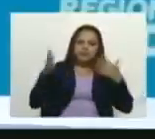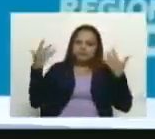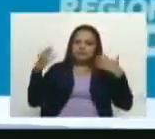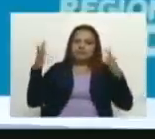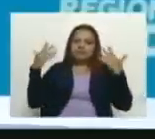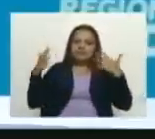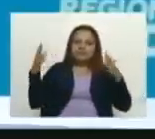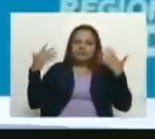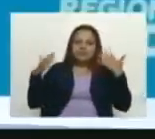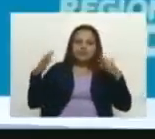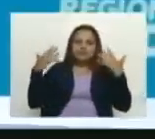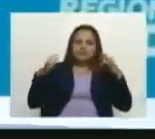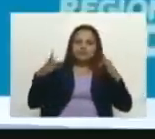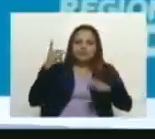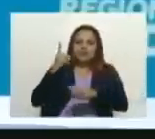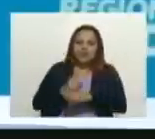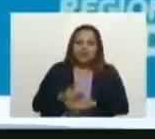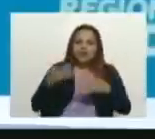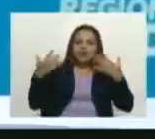Hay que aplaudir eso.